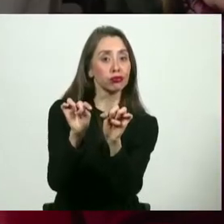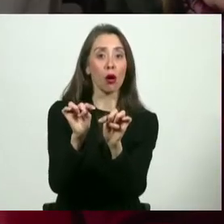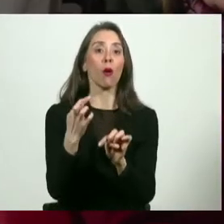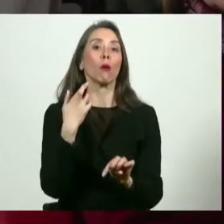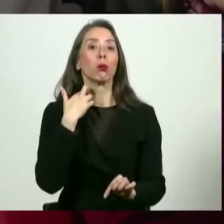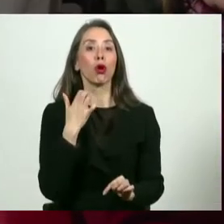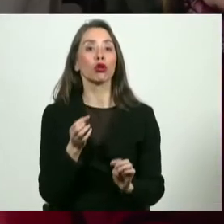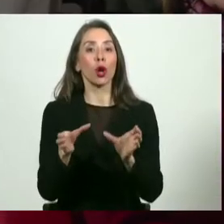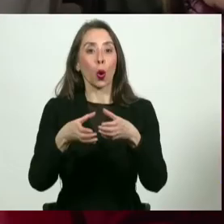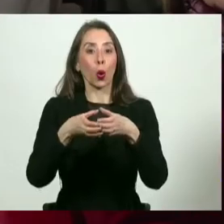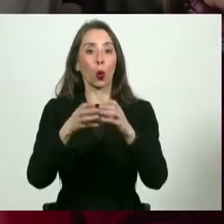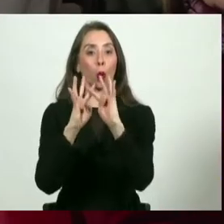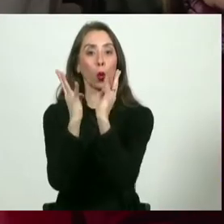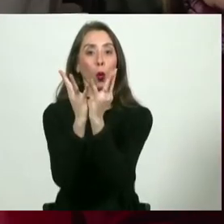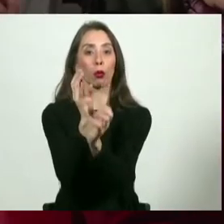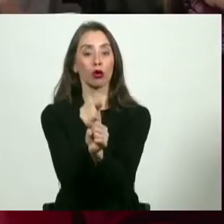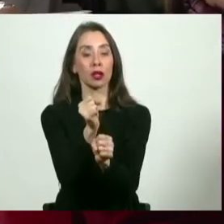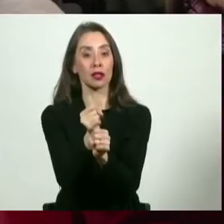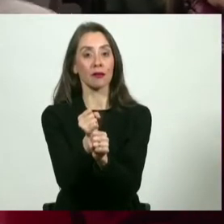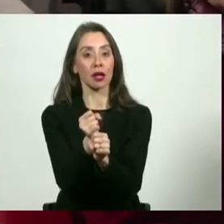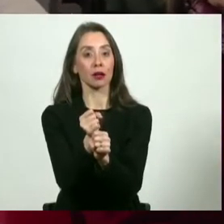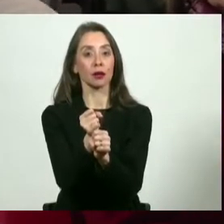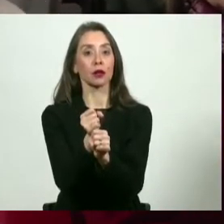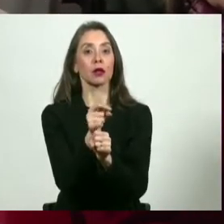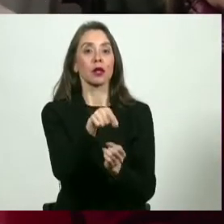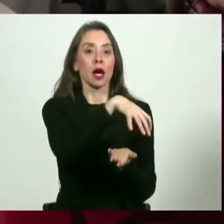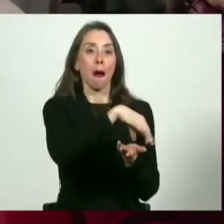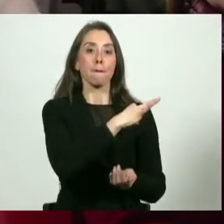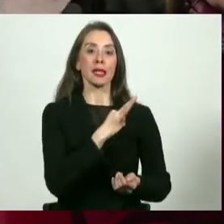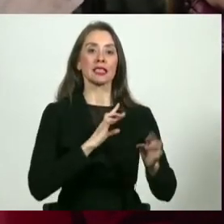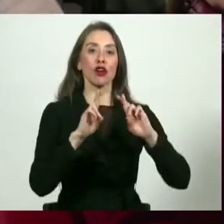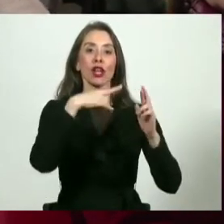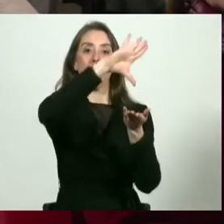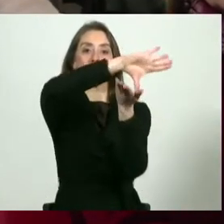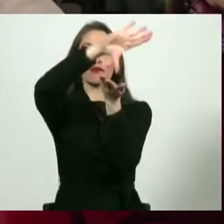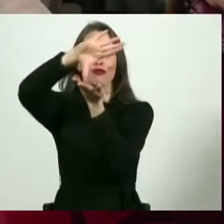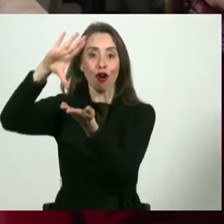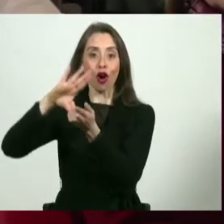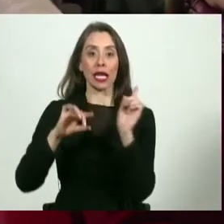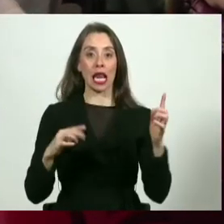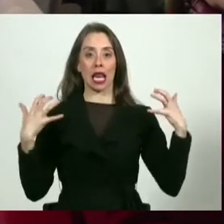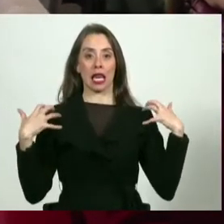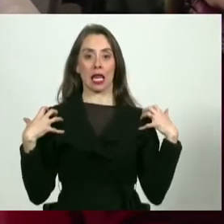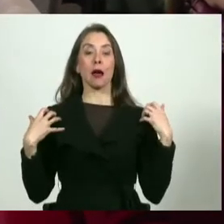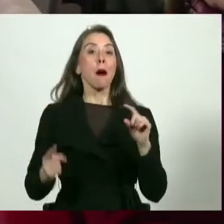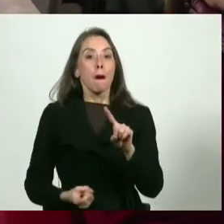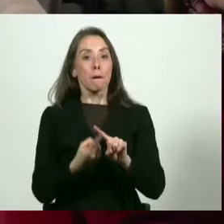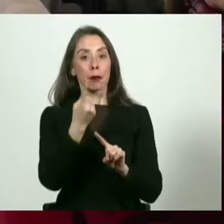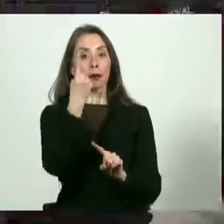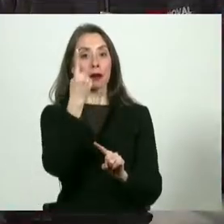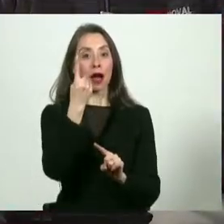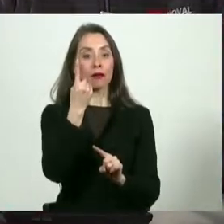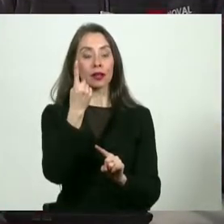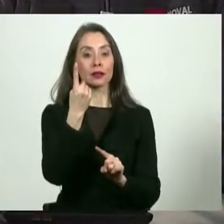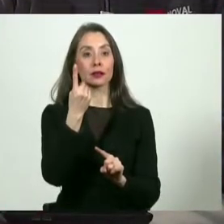porque un grupo de trabajo, digamos, dirigido desde el Ministerio de Relaciones Exteriores, Fue importante porque por primera vez también se